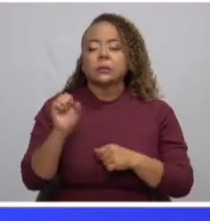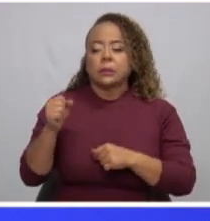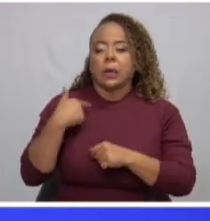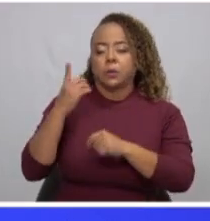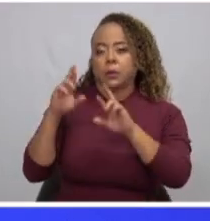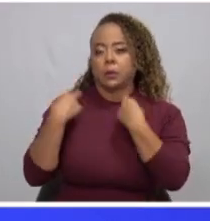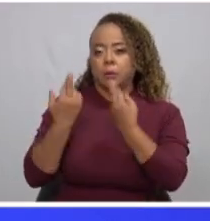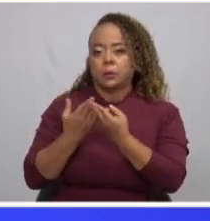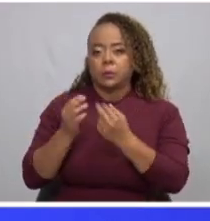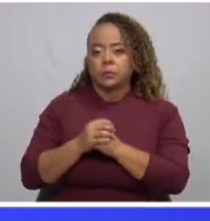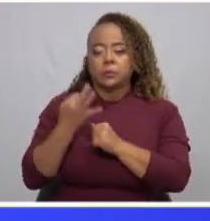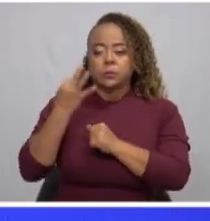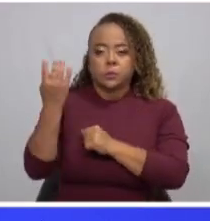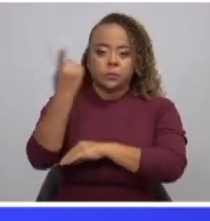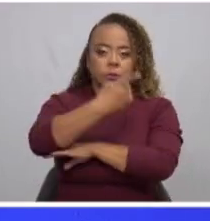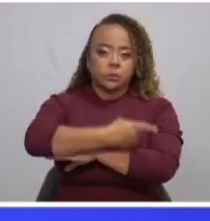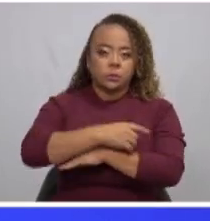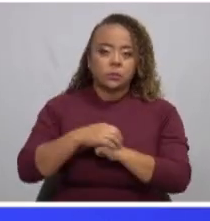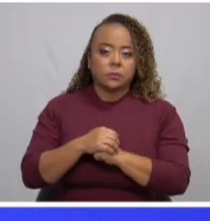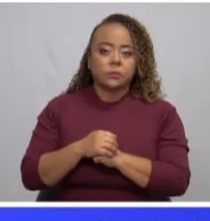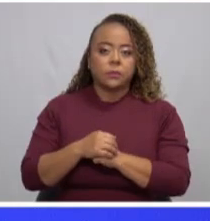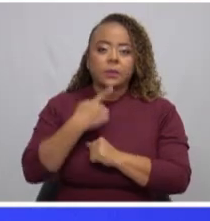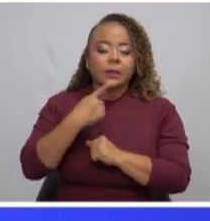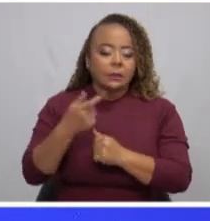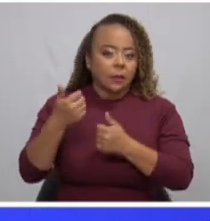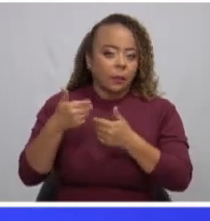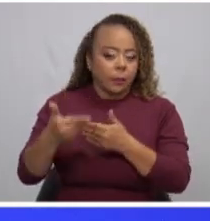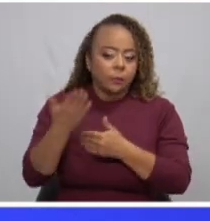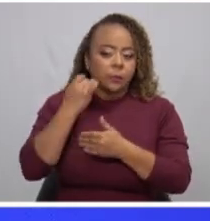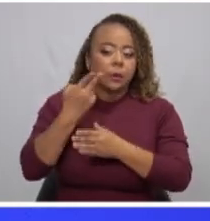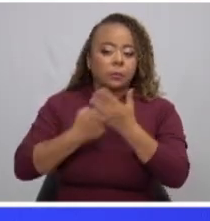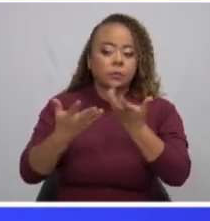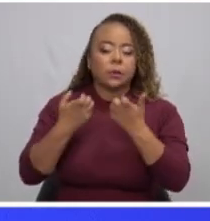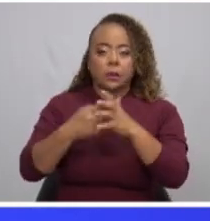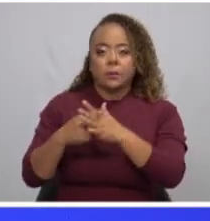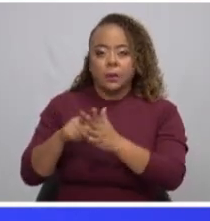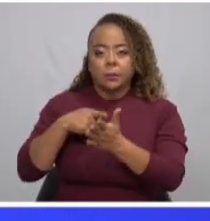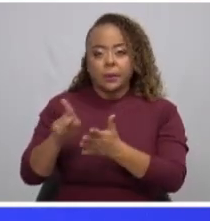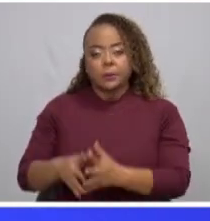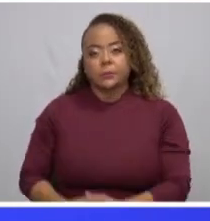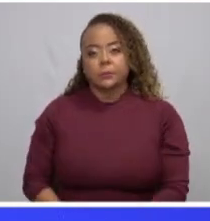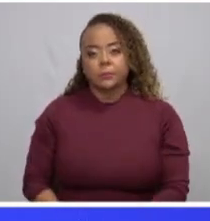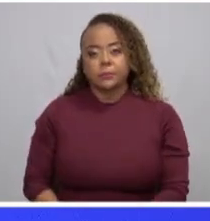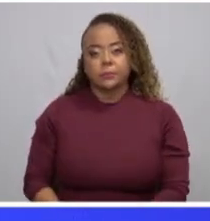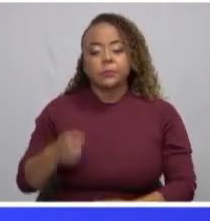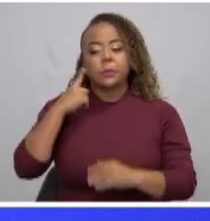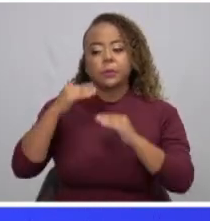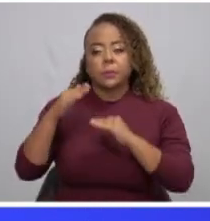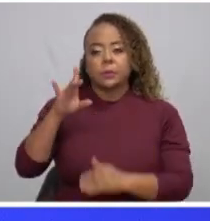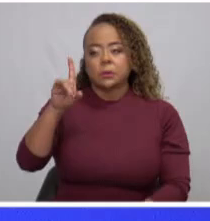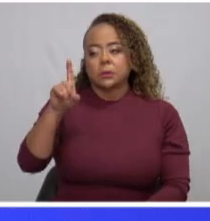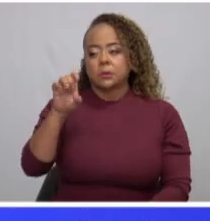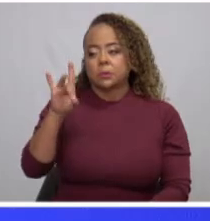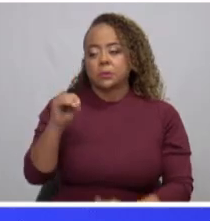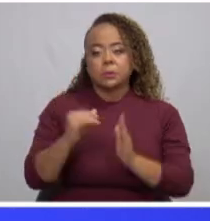momento en los próximos días se va a estar terminando porque ambas partes quieren llegar a un arreglo de pago por los más de 180